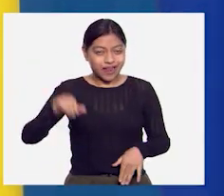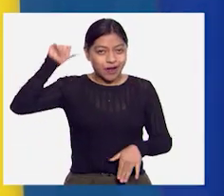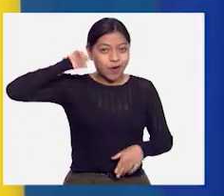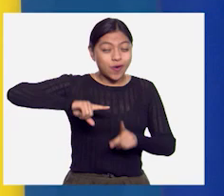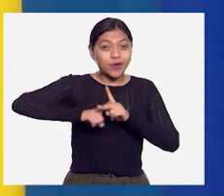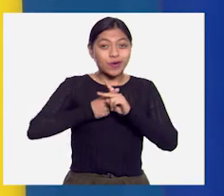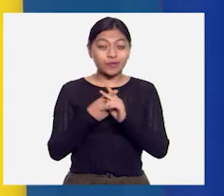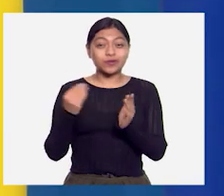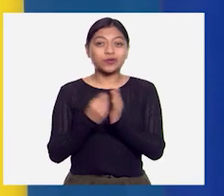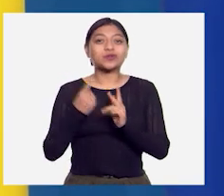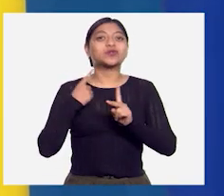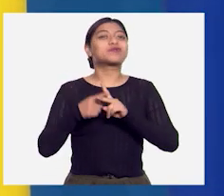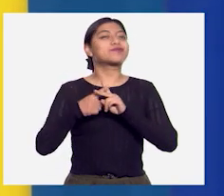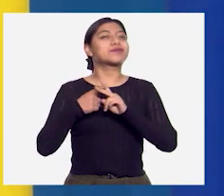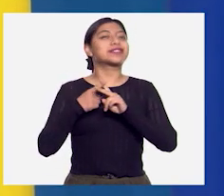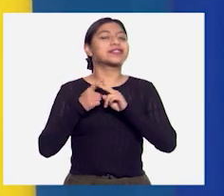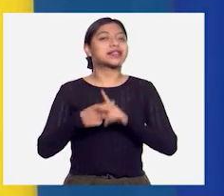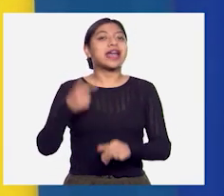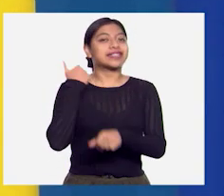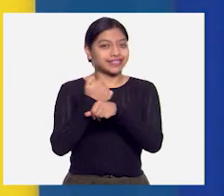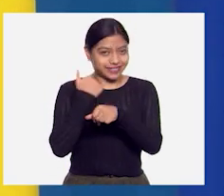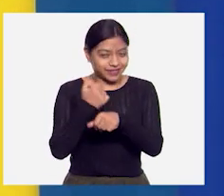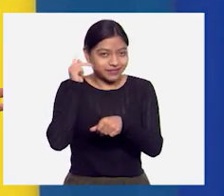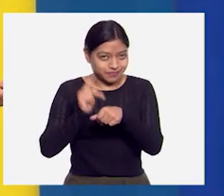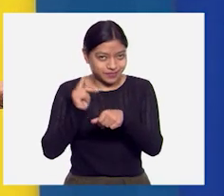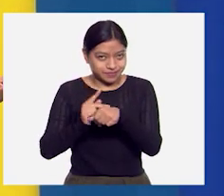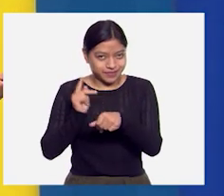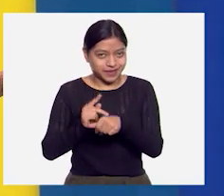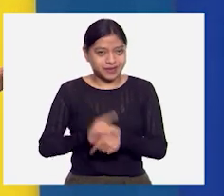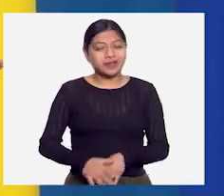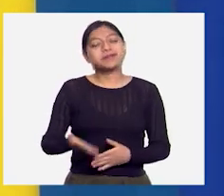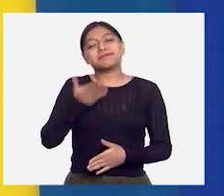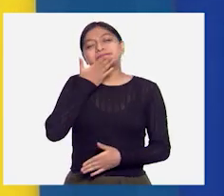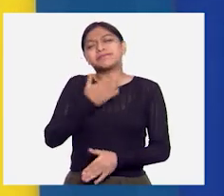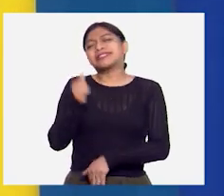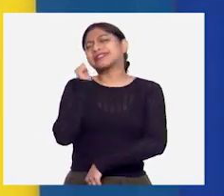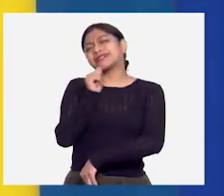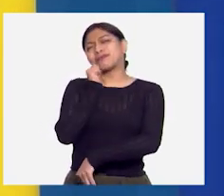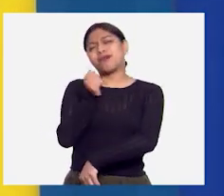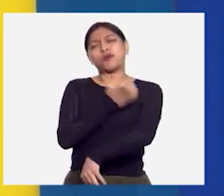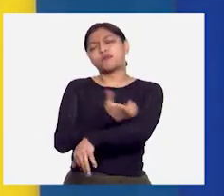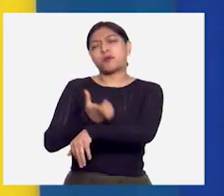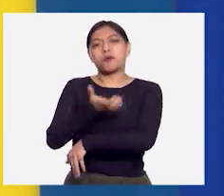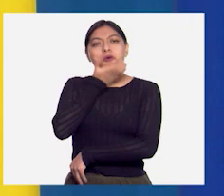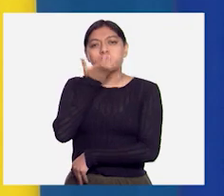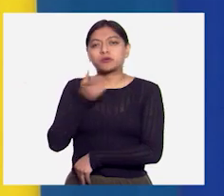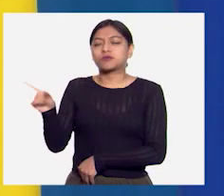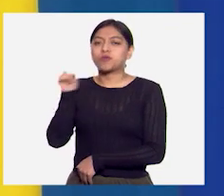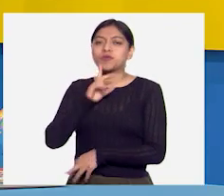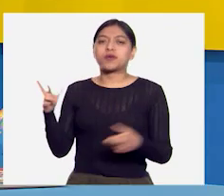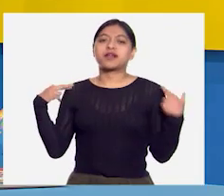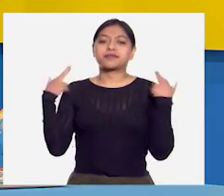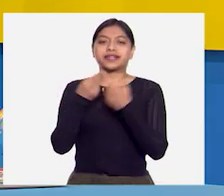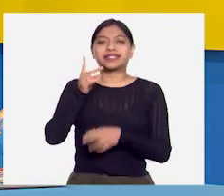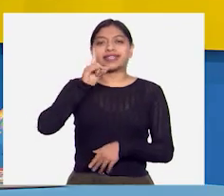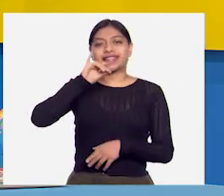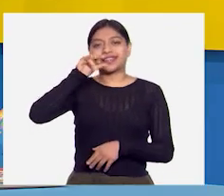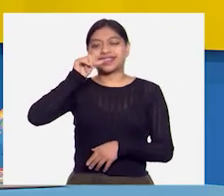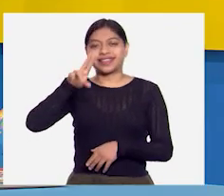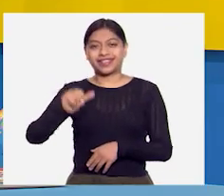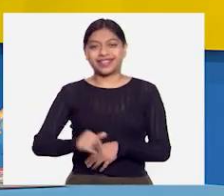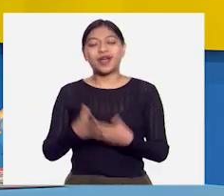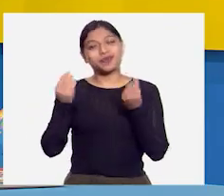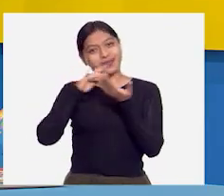con esta sesión de matemáticas para sexto grado. Y como siempre nos acompaña la maestra Diana Cortés. Bienvenida, maestra. Muchas